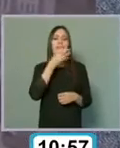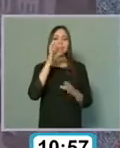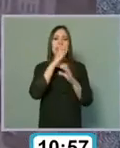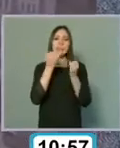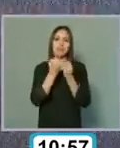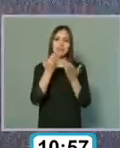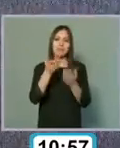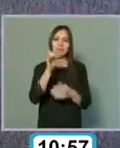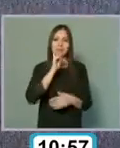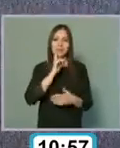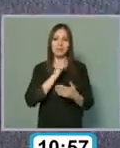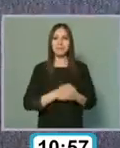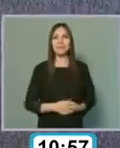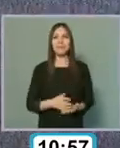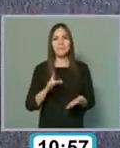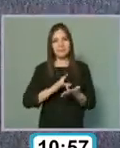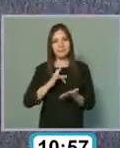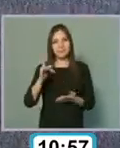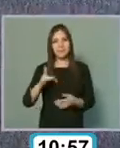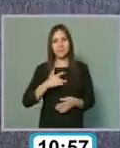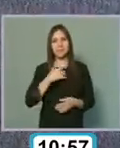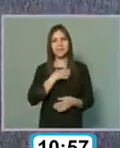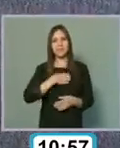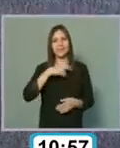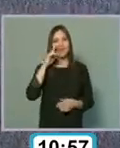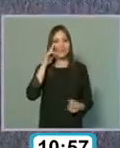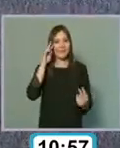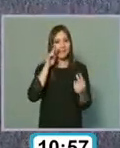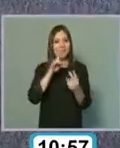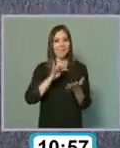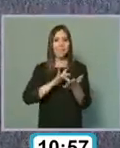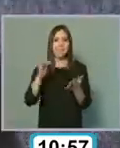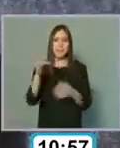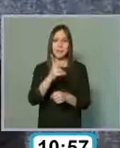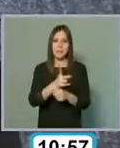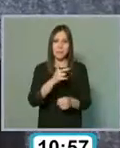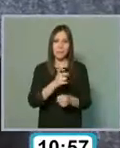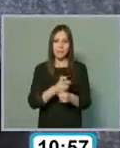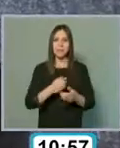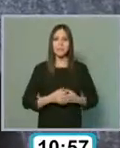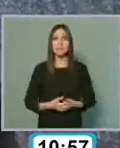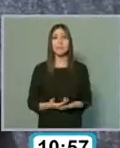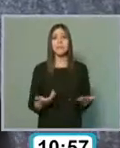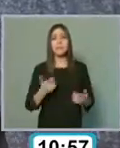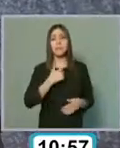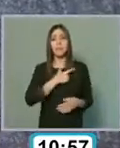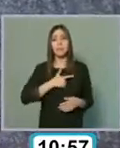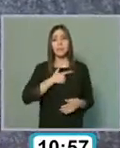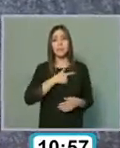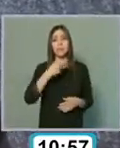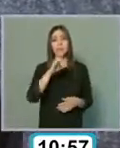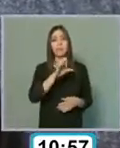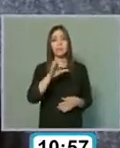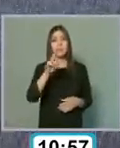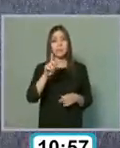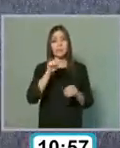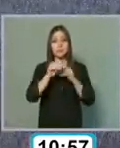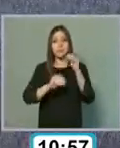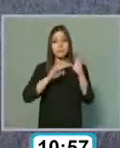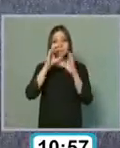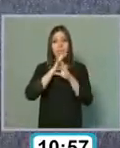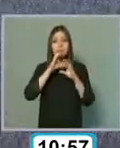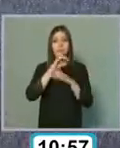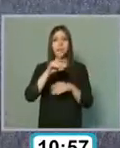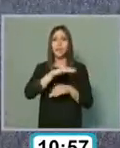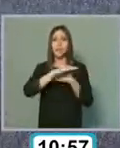tú. Gracias, mi amor. Mi Dani, no sabes qué felicidad verte. No, gracias felicidad por invitarme. Verte también. Y que les guste este material que les traigo, que es Por Este Amor.